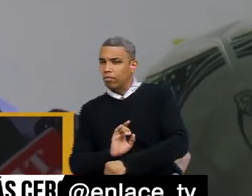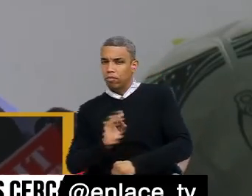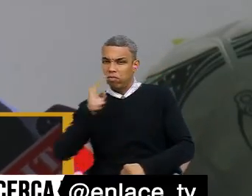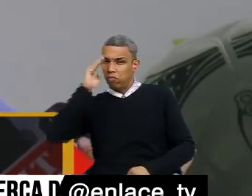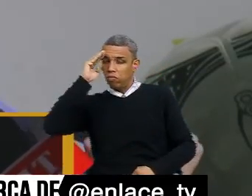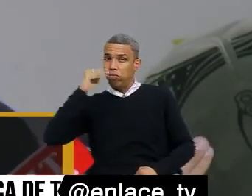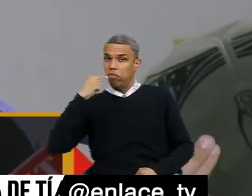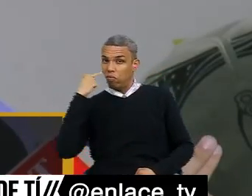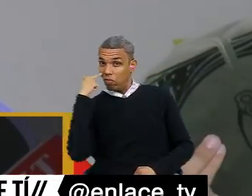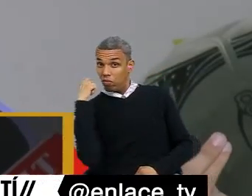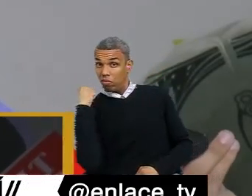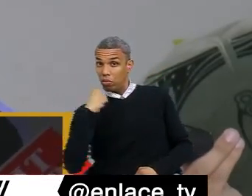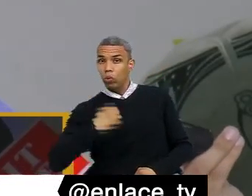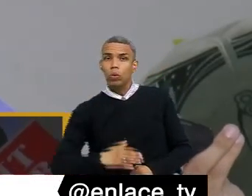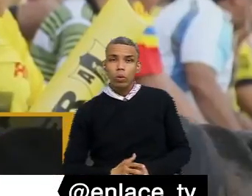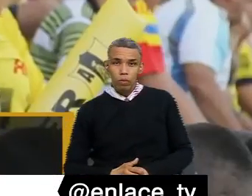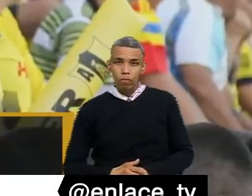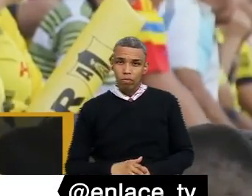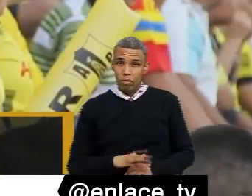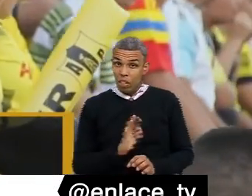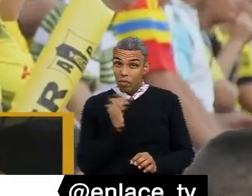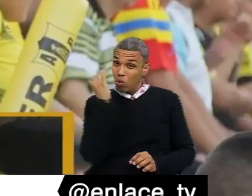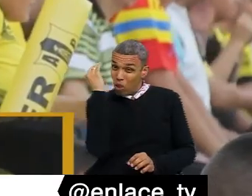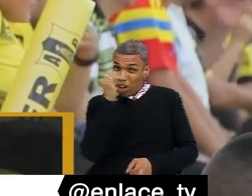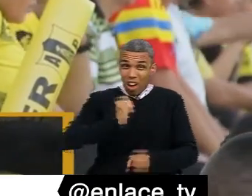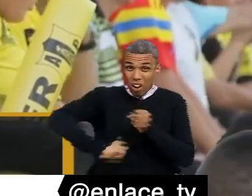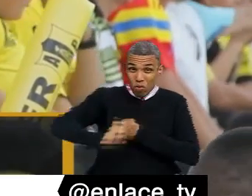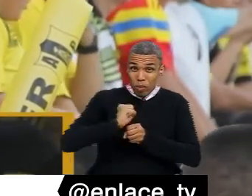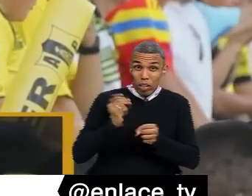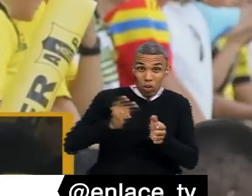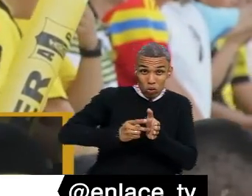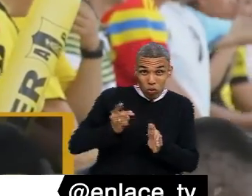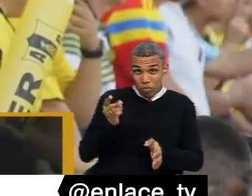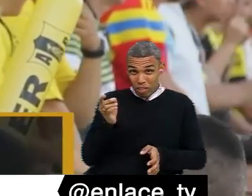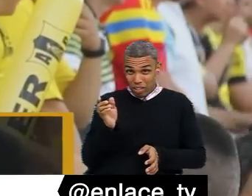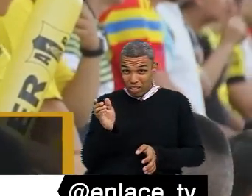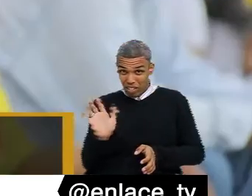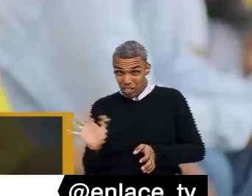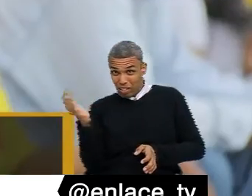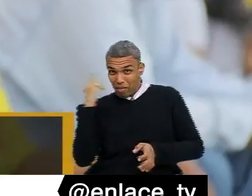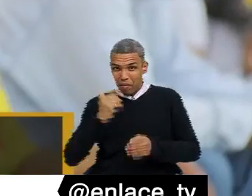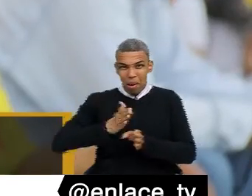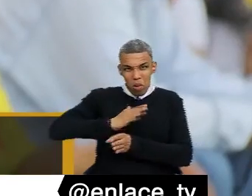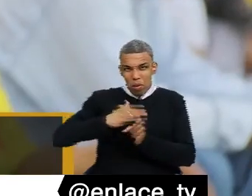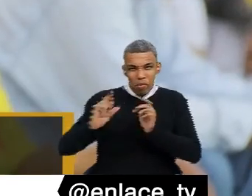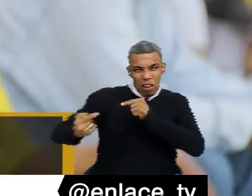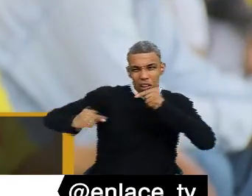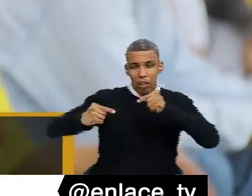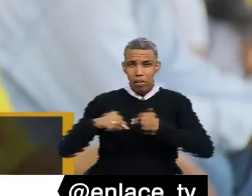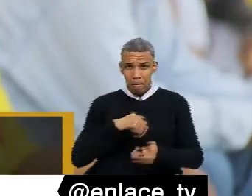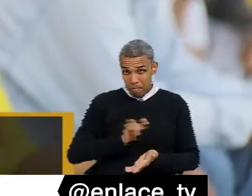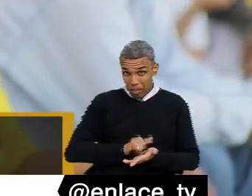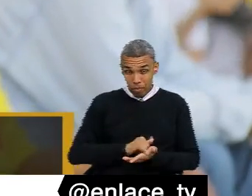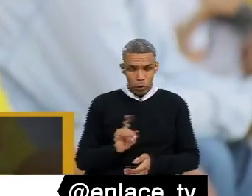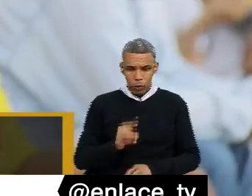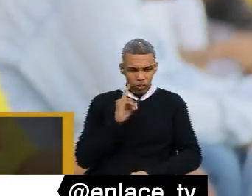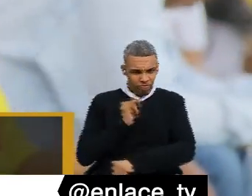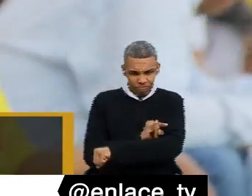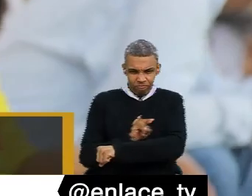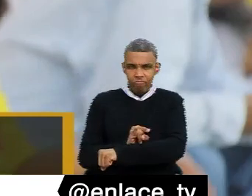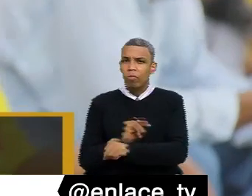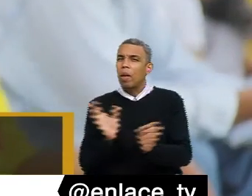el normal desarrollo de la vida de nuestros barranqueños. De igual forma, las autoridades tomaron otras medidas de seguridad para garantizar la calma en el puerto